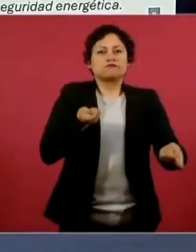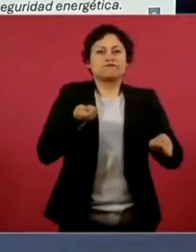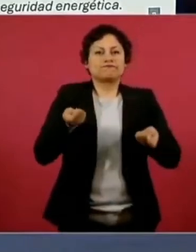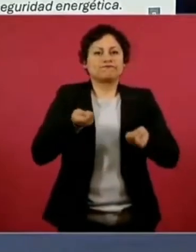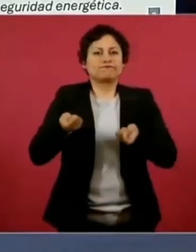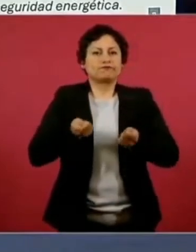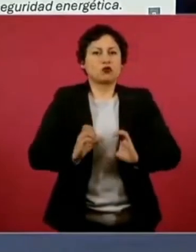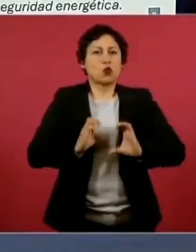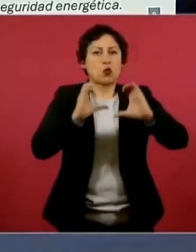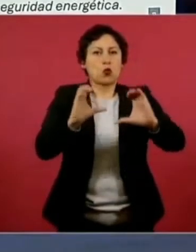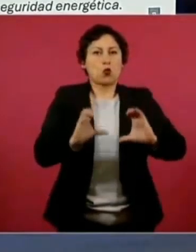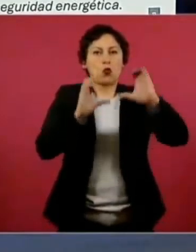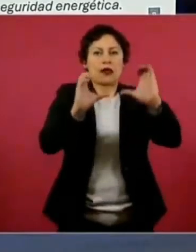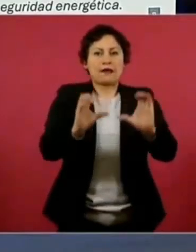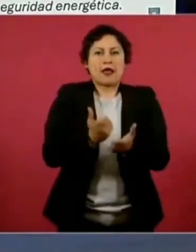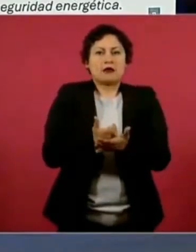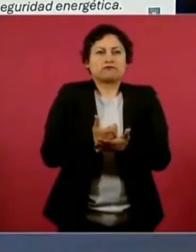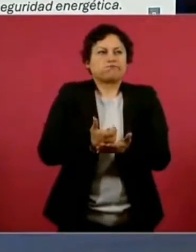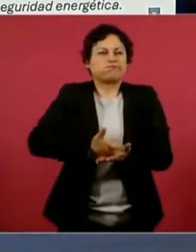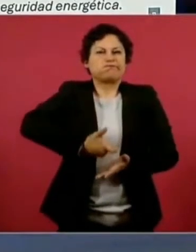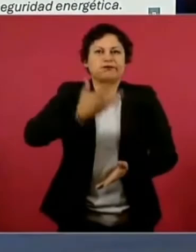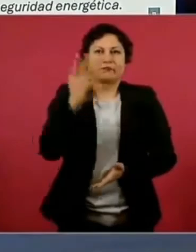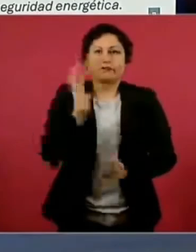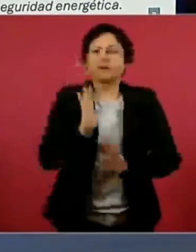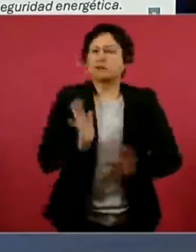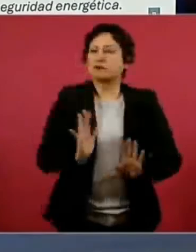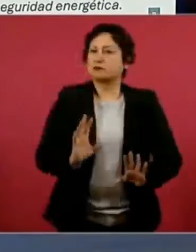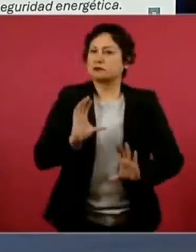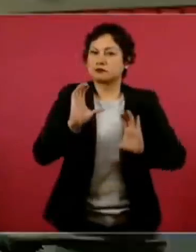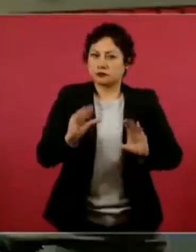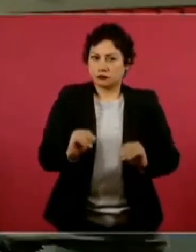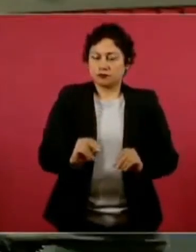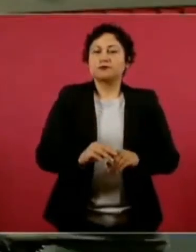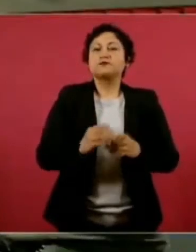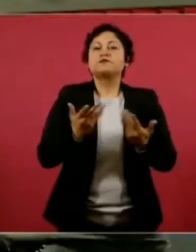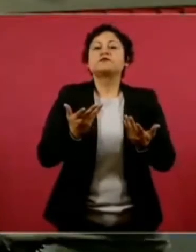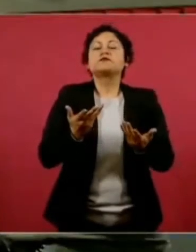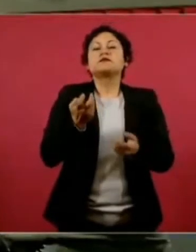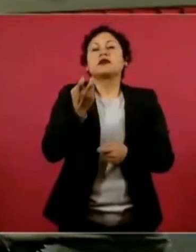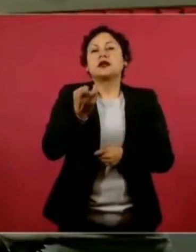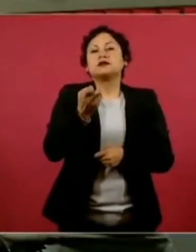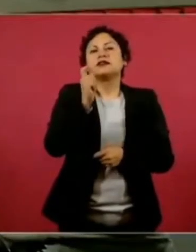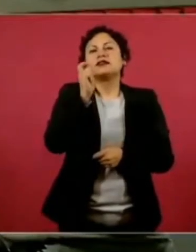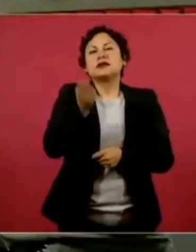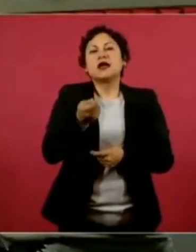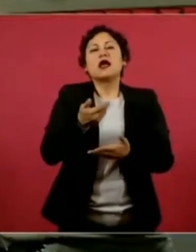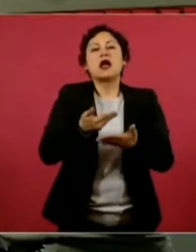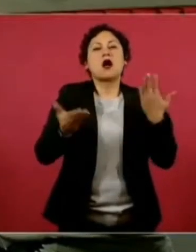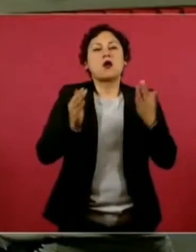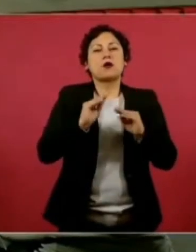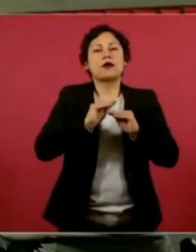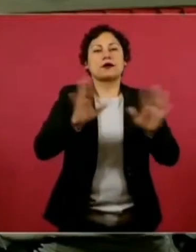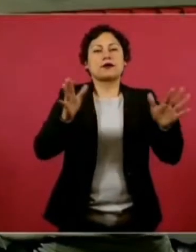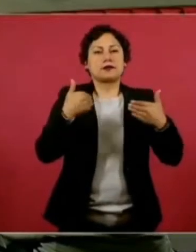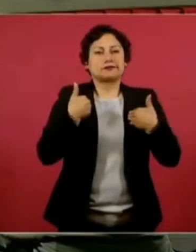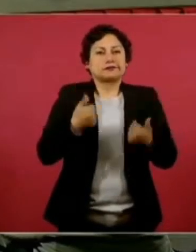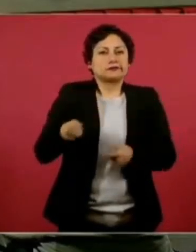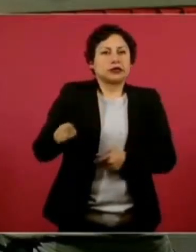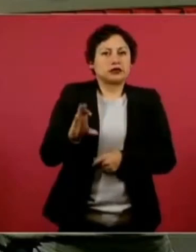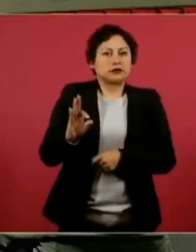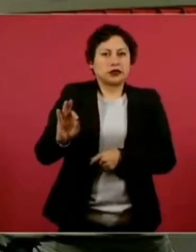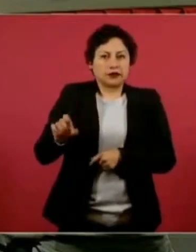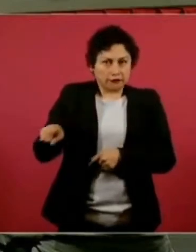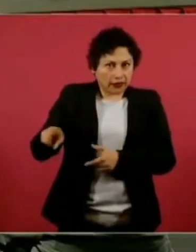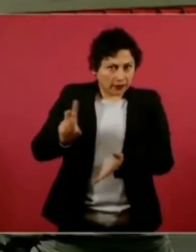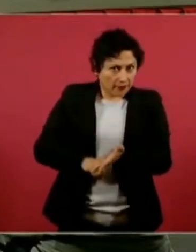inflación. Y podemos, digamos, valorizar cuál es el papel que tiene CFE. Bien, esto creo que es un ejercicio muy